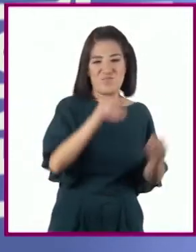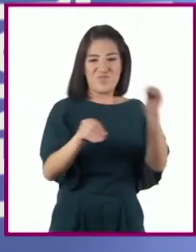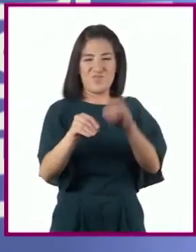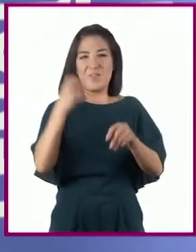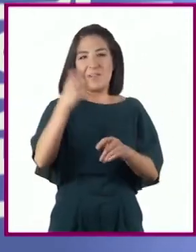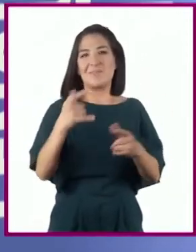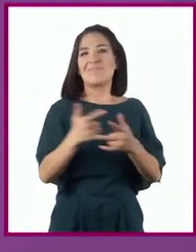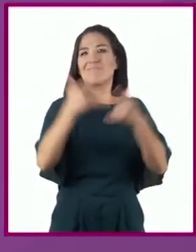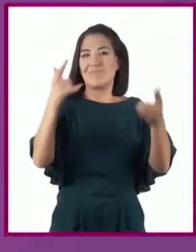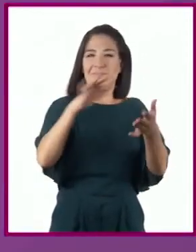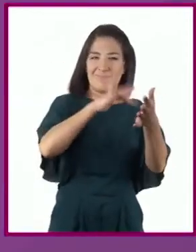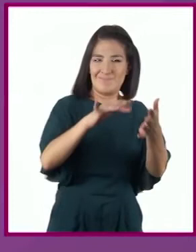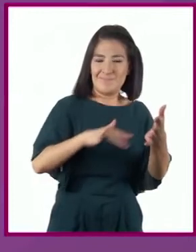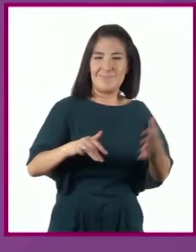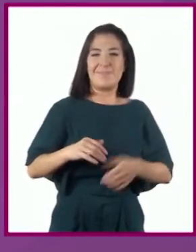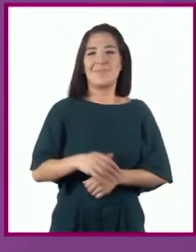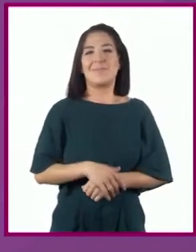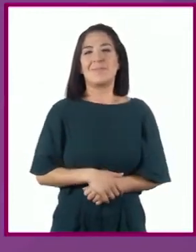forma literaria.